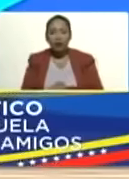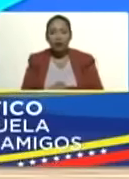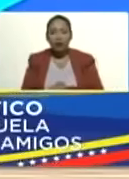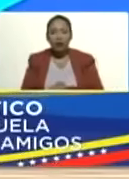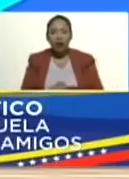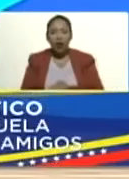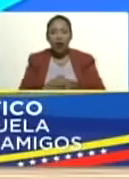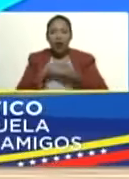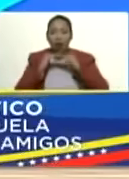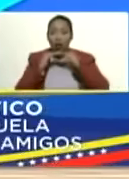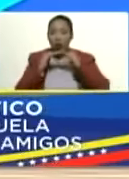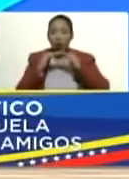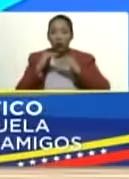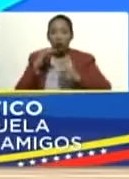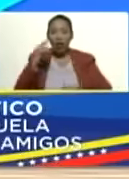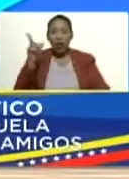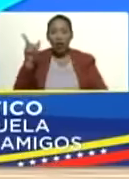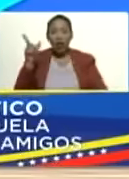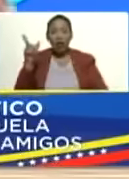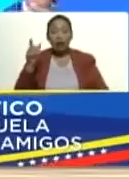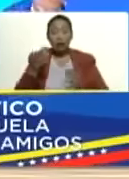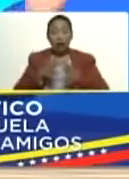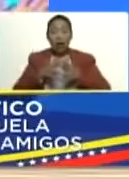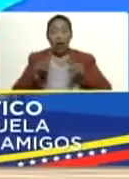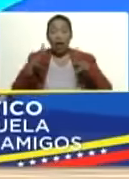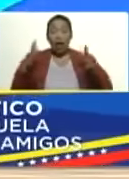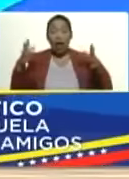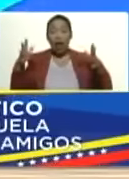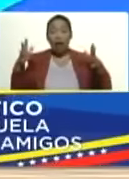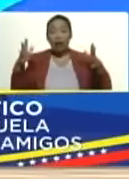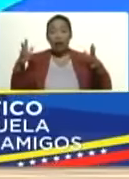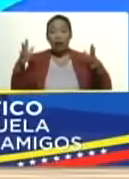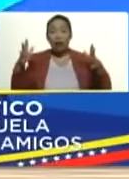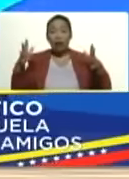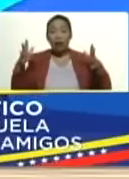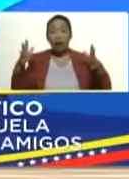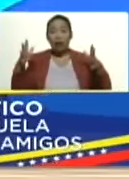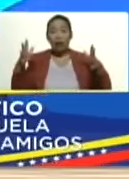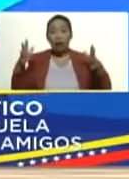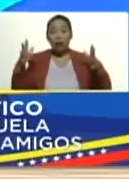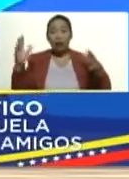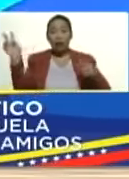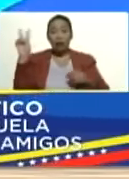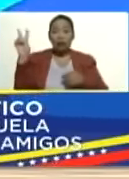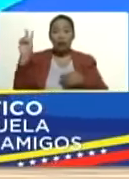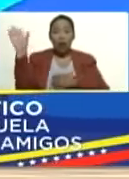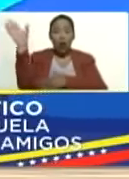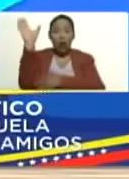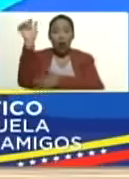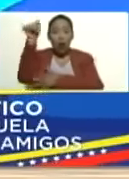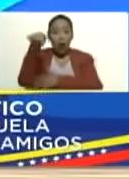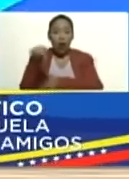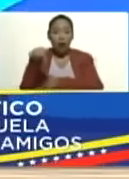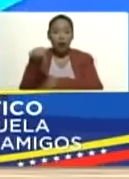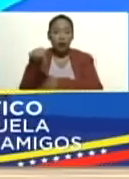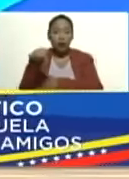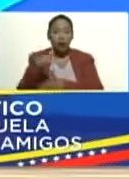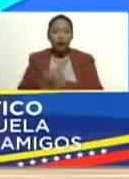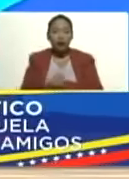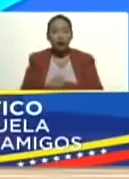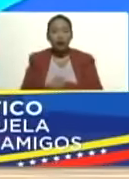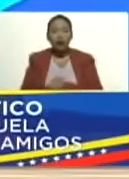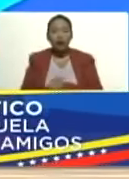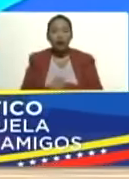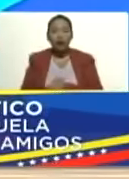de los llaneros de esa inmensa pampa venezolana, colombiana. Hoy, ahí